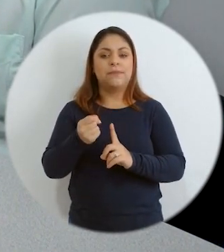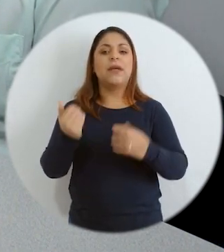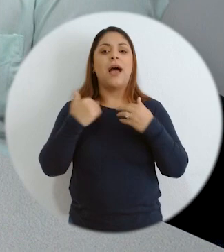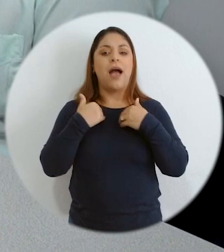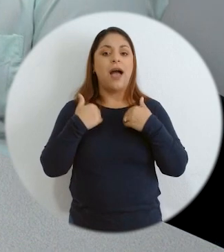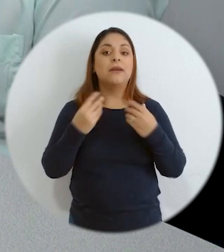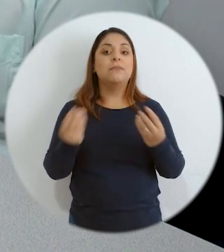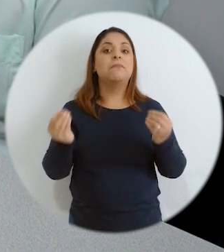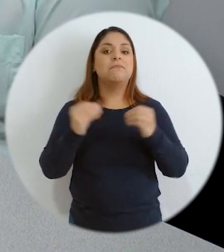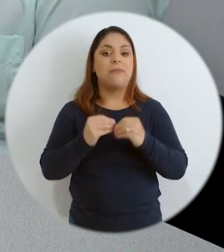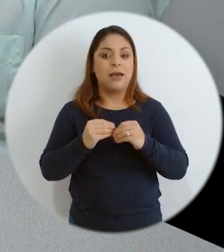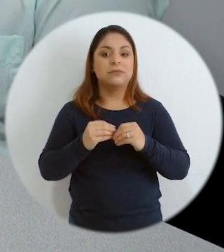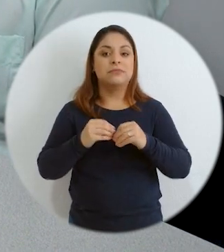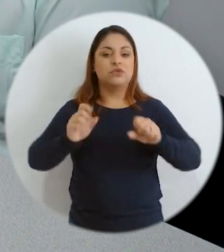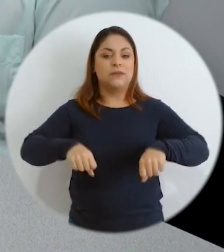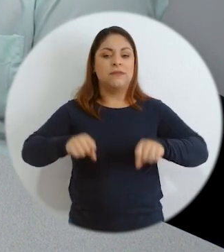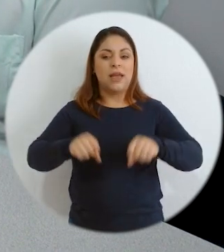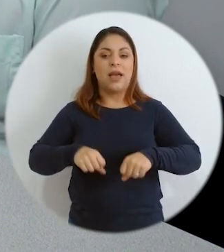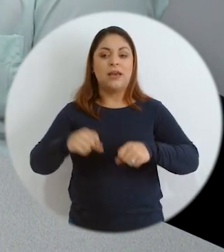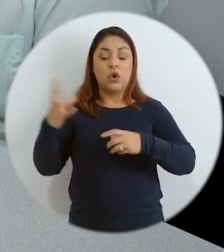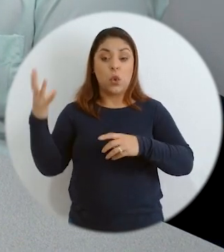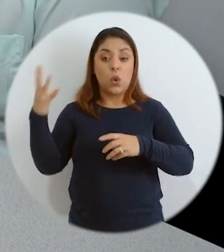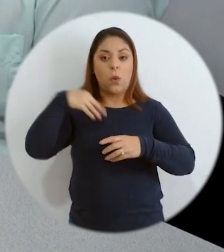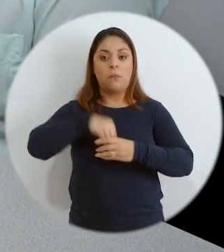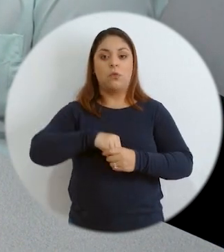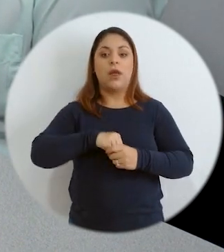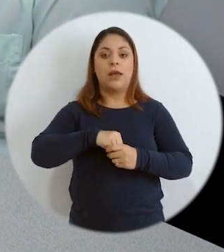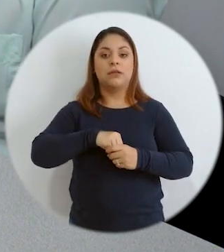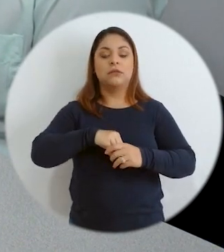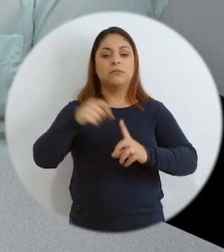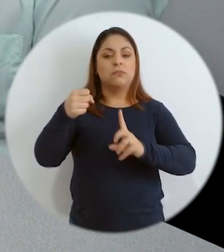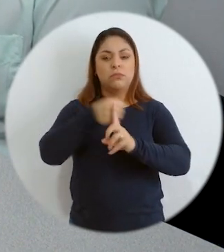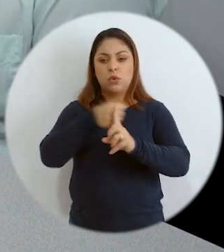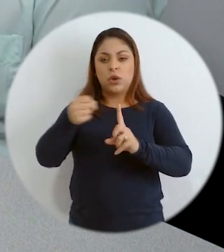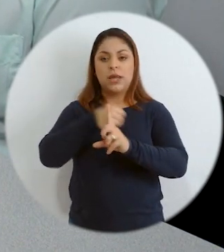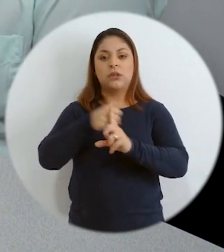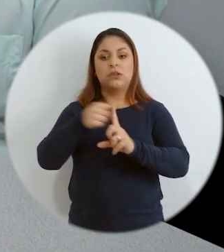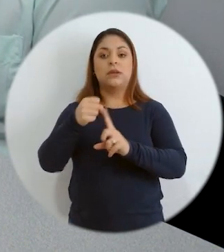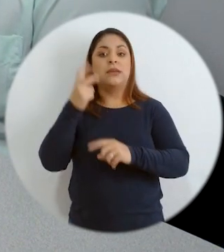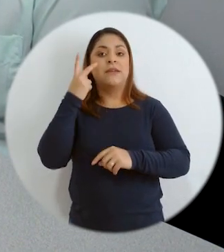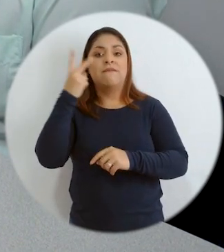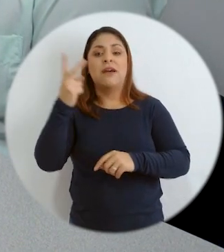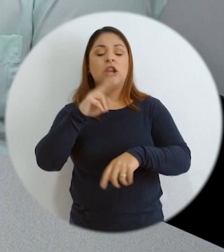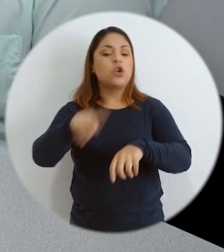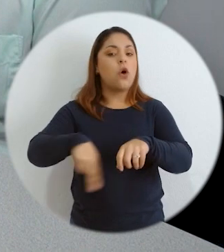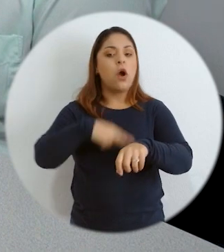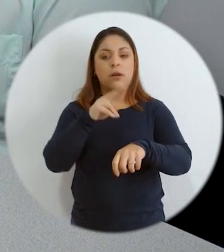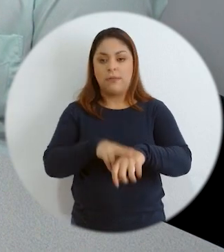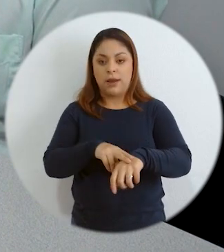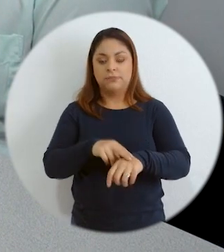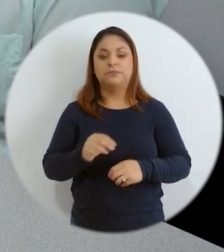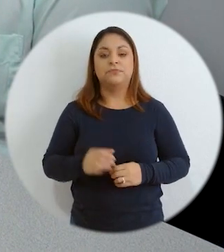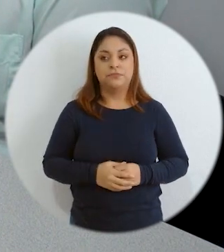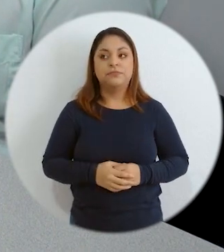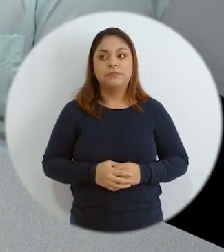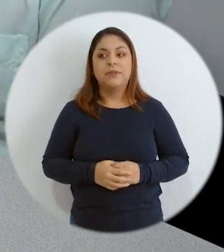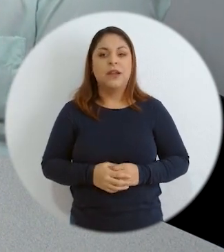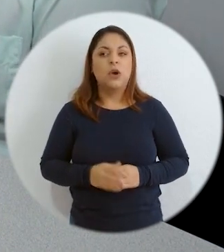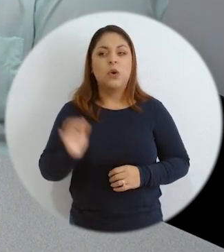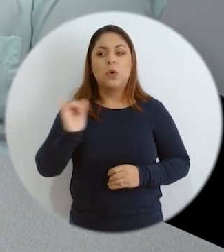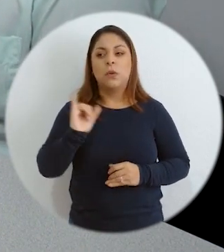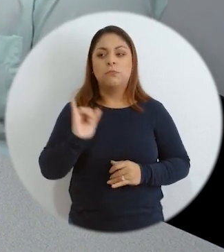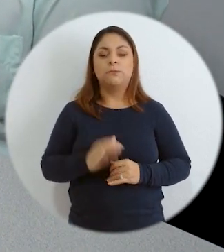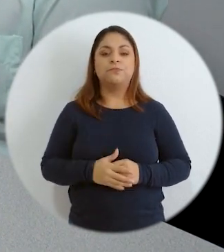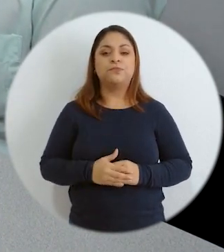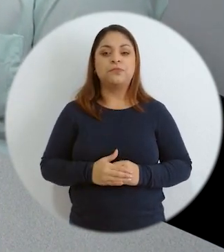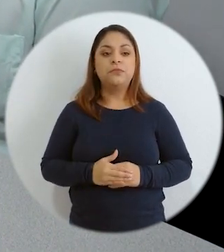violencia son las que tienen mayores probabilidades de incorporarse o de ejercer un comportamiento violento y verlo como normal. Se